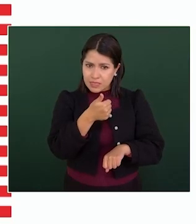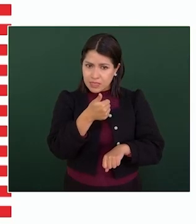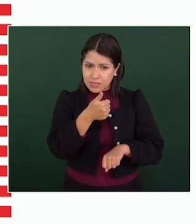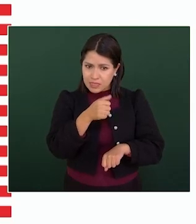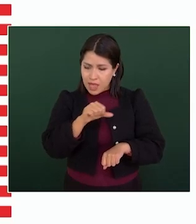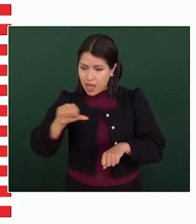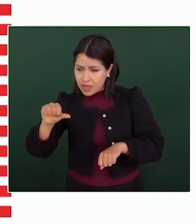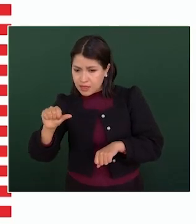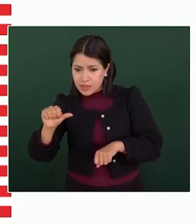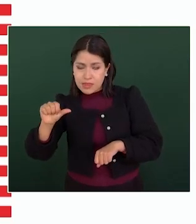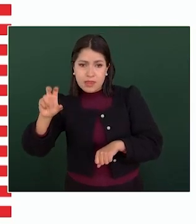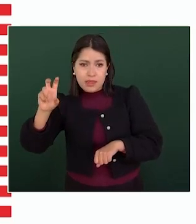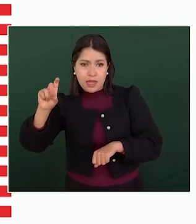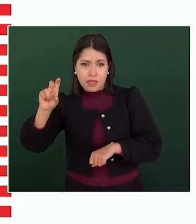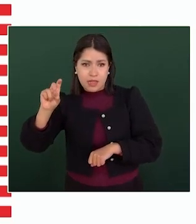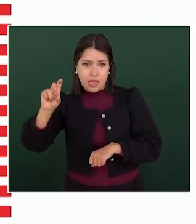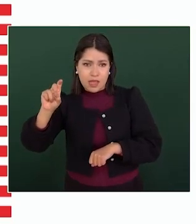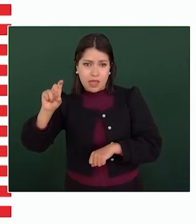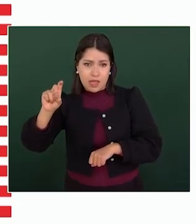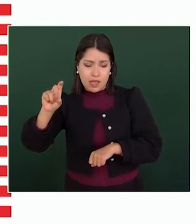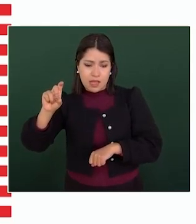56-30